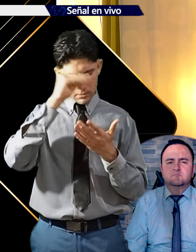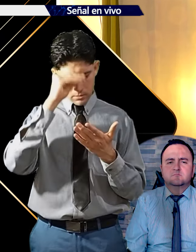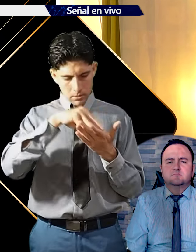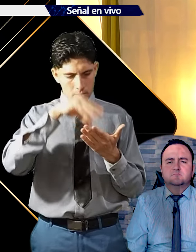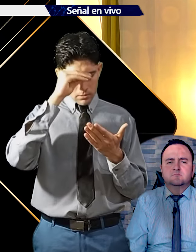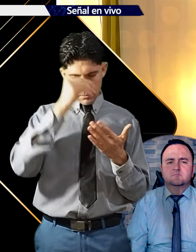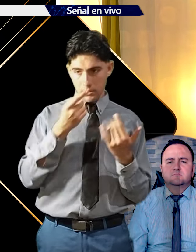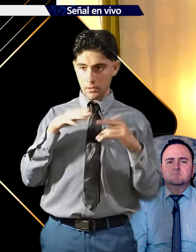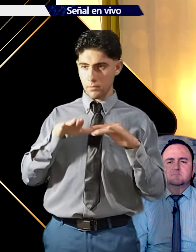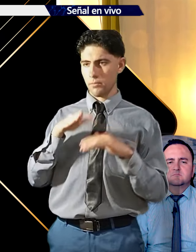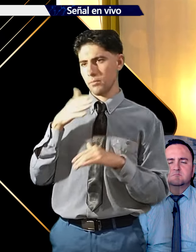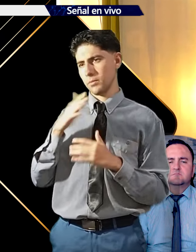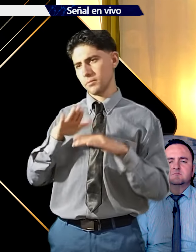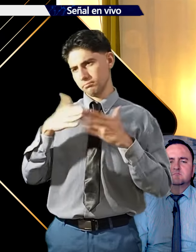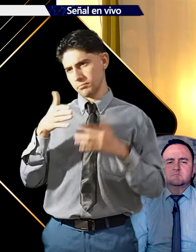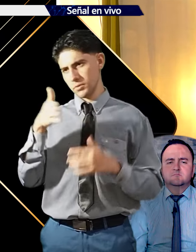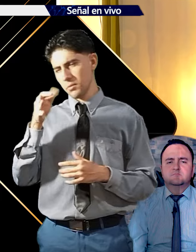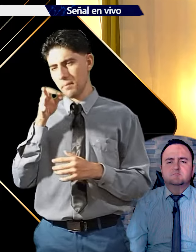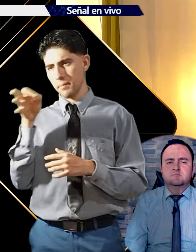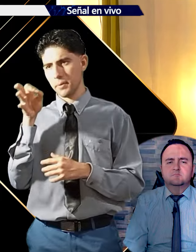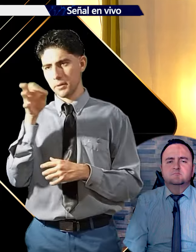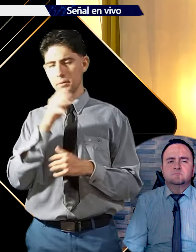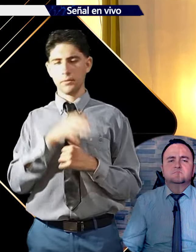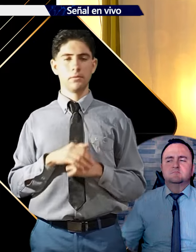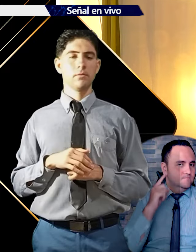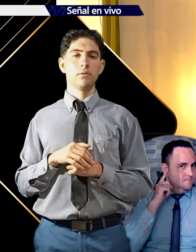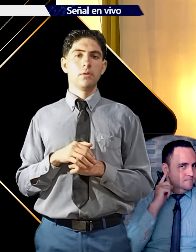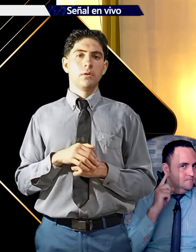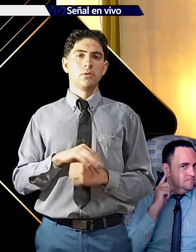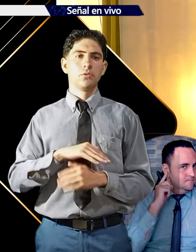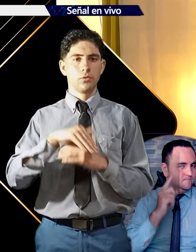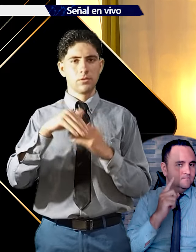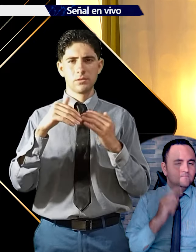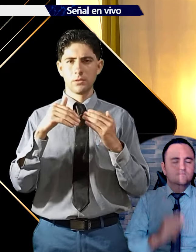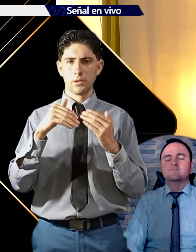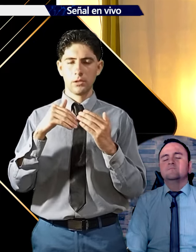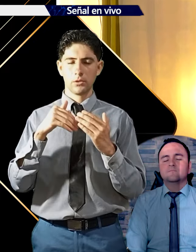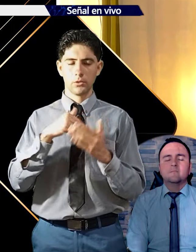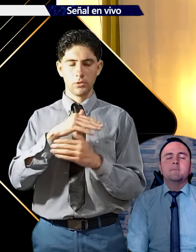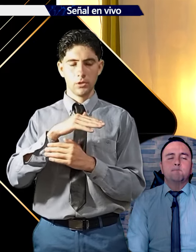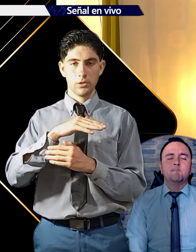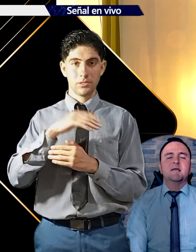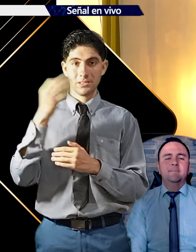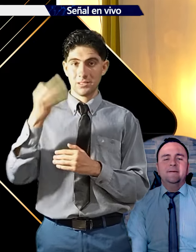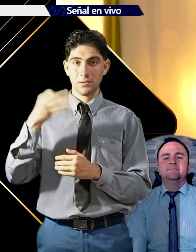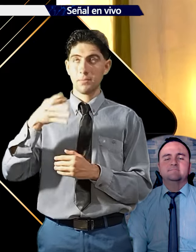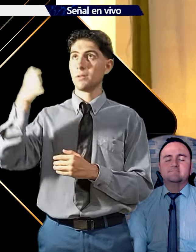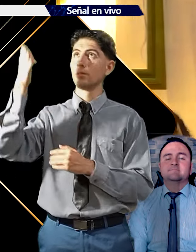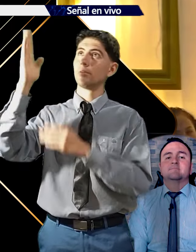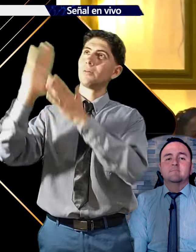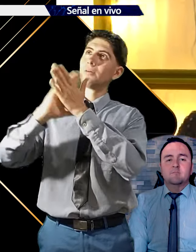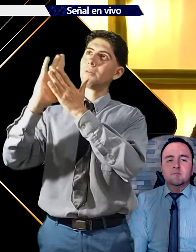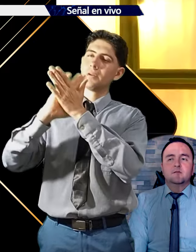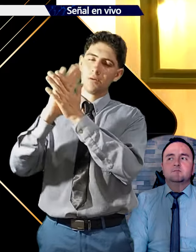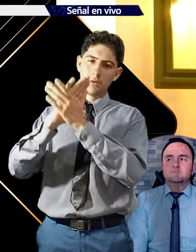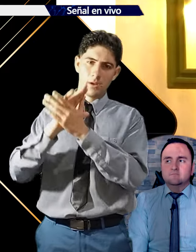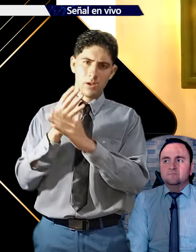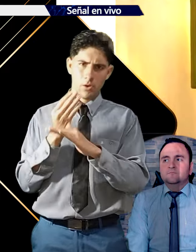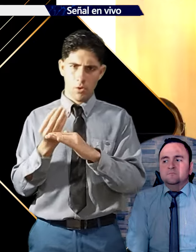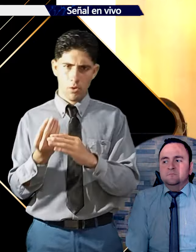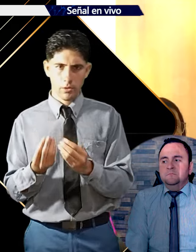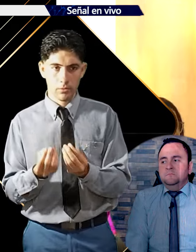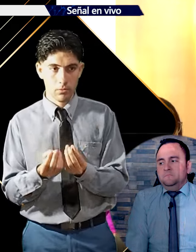palabra, para traerles buena comida, hermano. Y no necesitábamos la visita del pastor, porque en todo culto, Dios nos decía lo